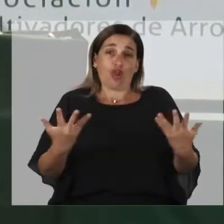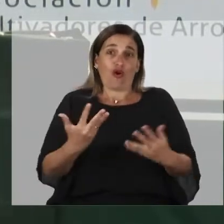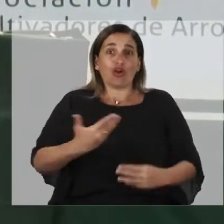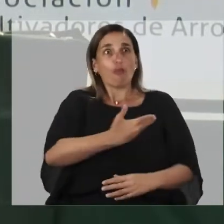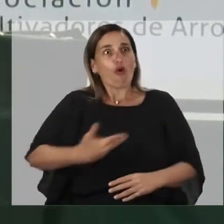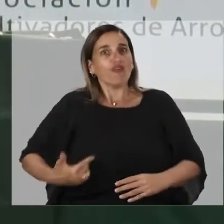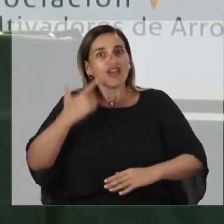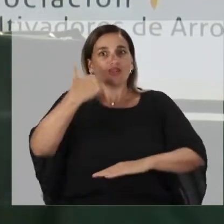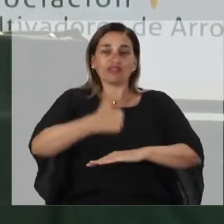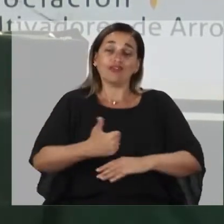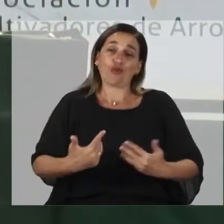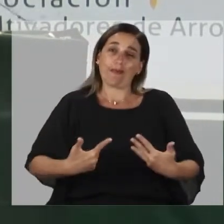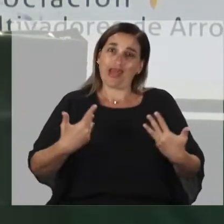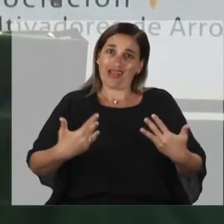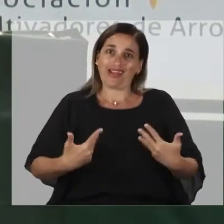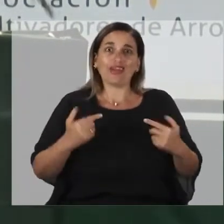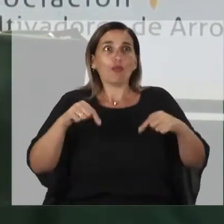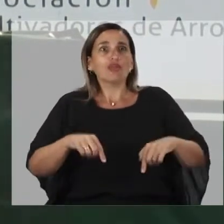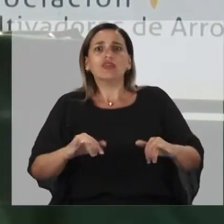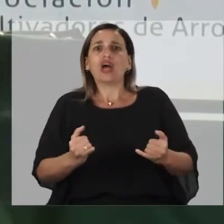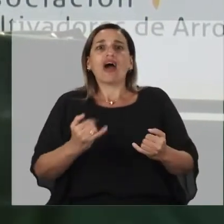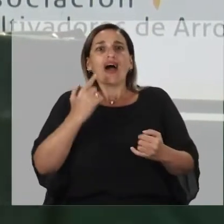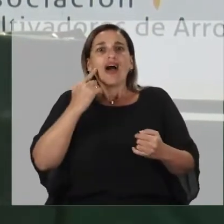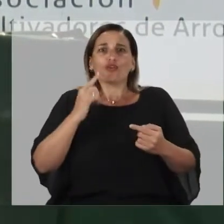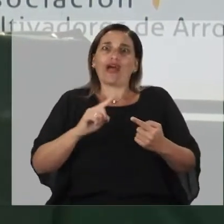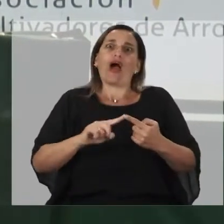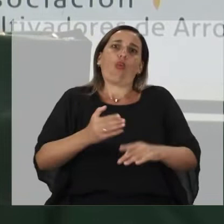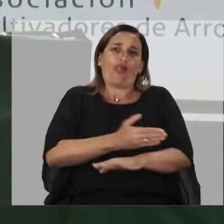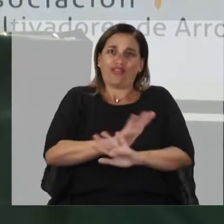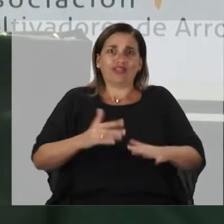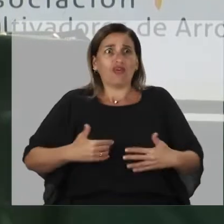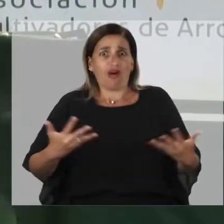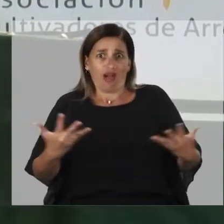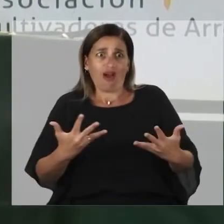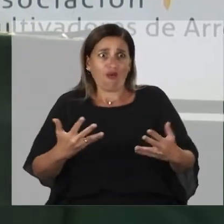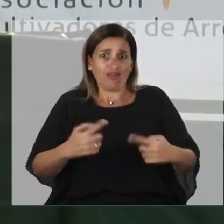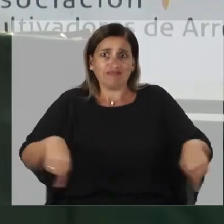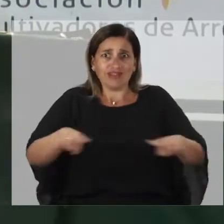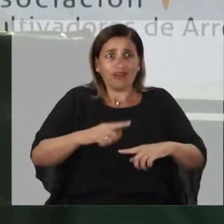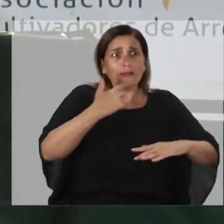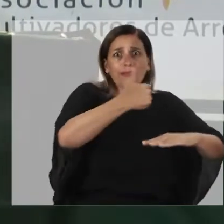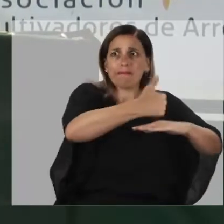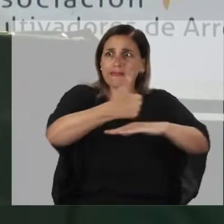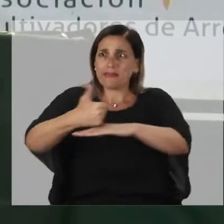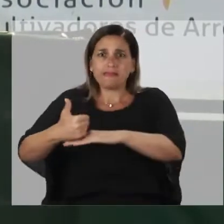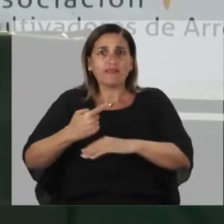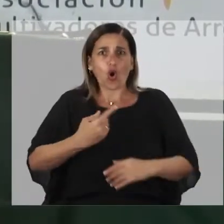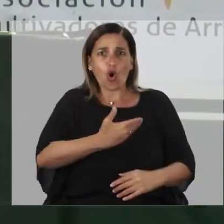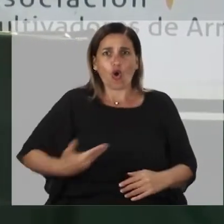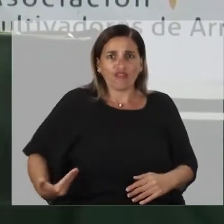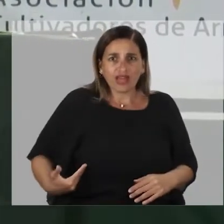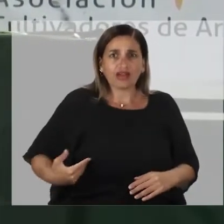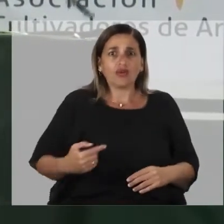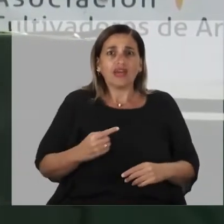como gobierno, y me alegro, porque esto no está coordinado, que esté todo el gobierno, gran parte del gobierno, es venir